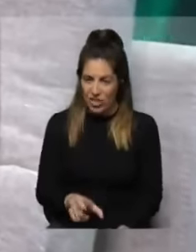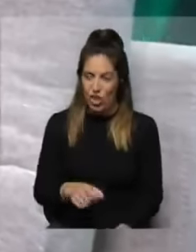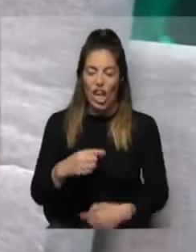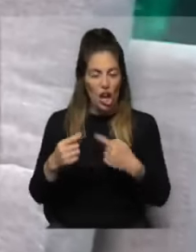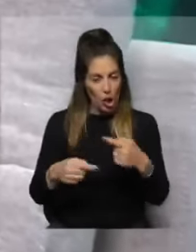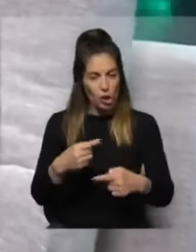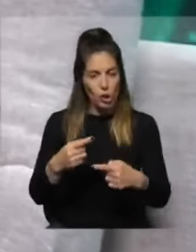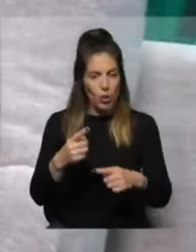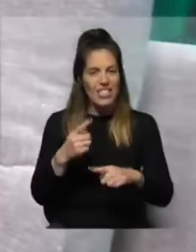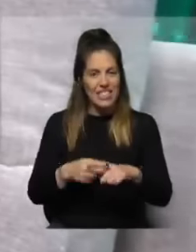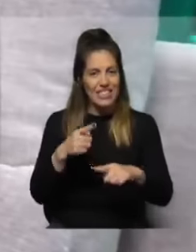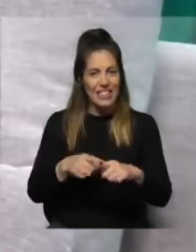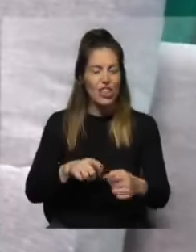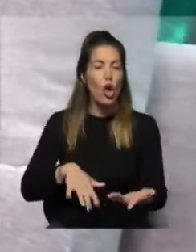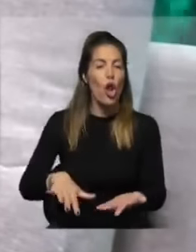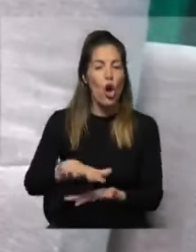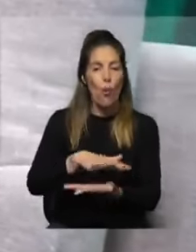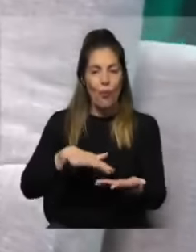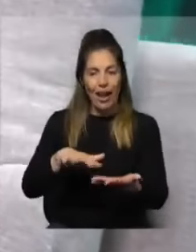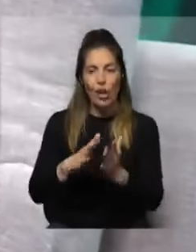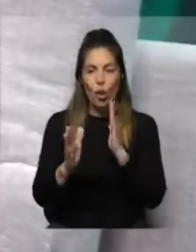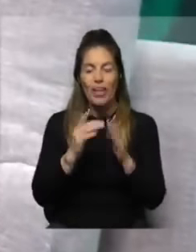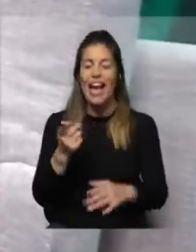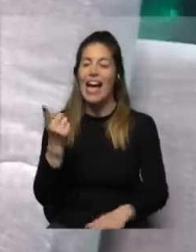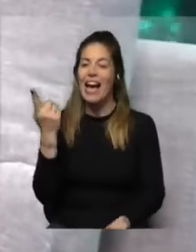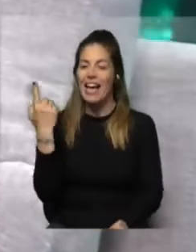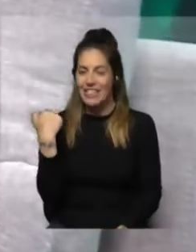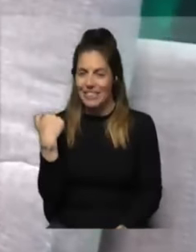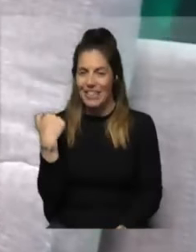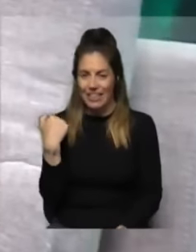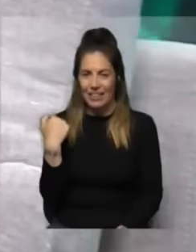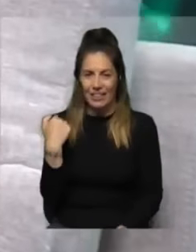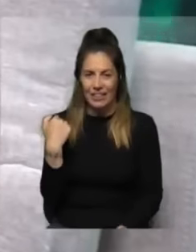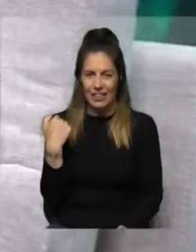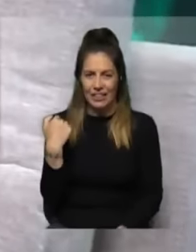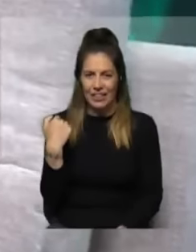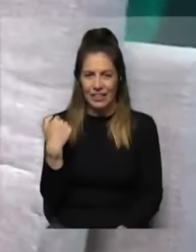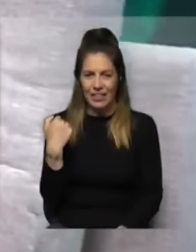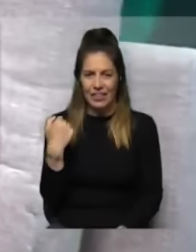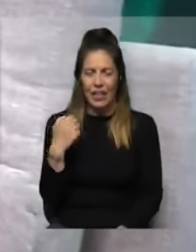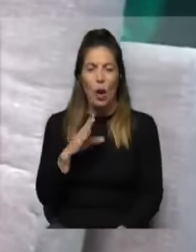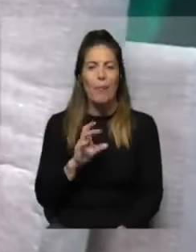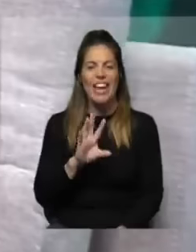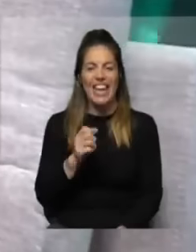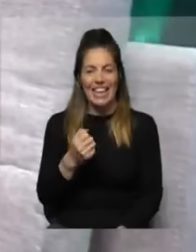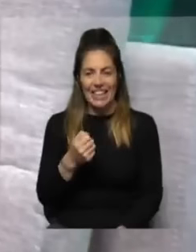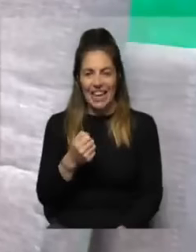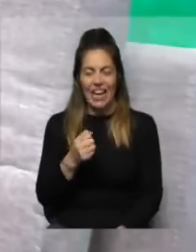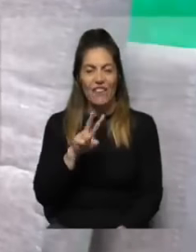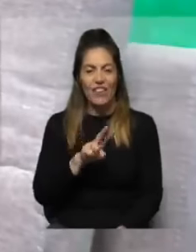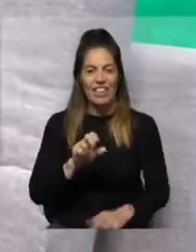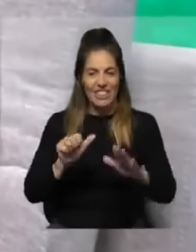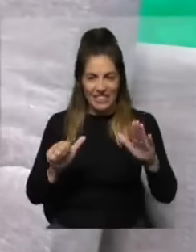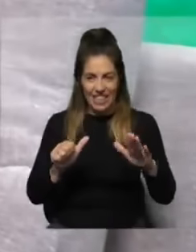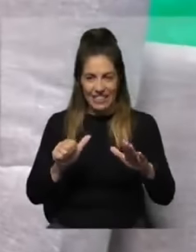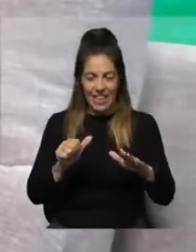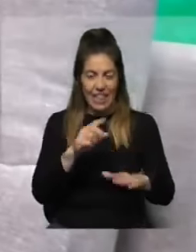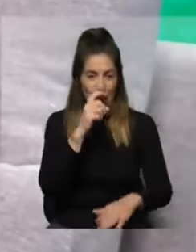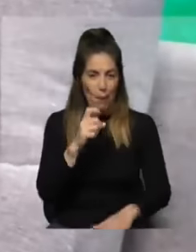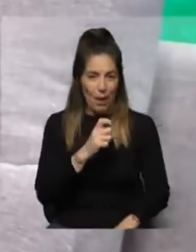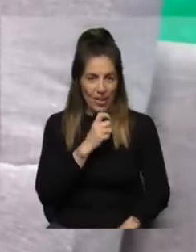existiendo en los barrios, en los comercios. Ayer me pasó en Pereira y 26, hay un local muy chiquito de